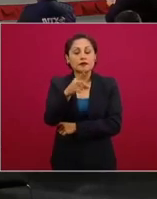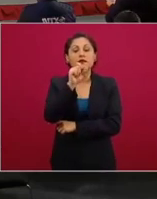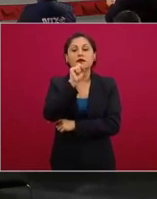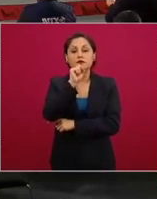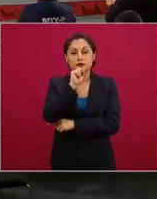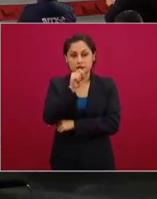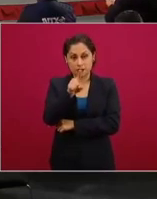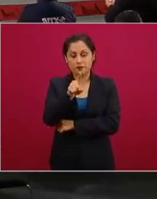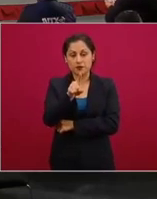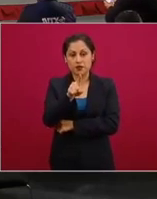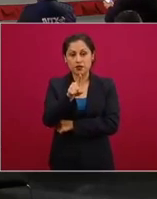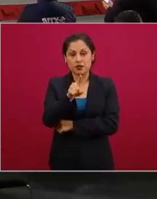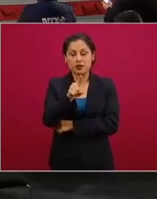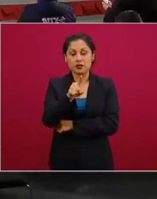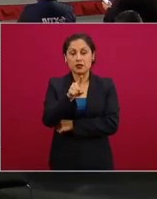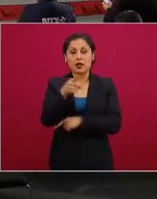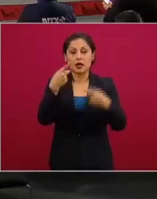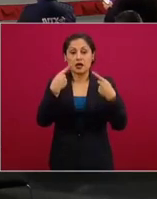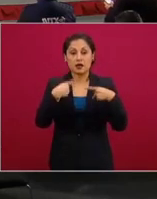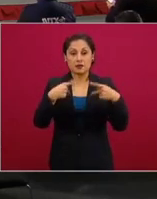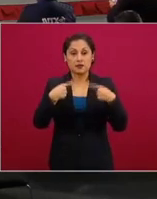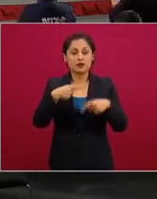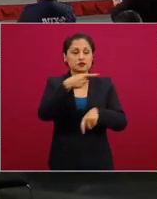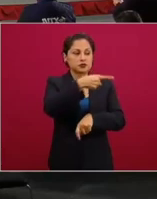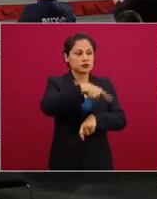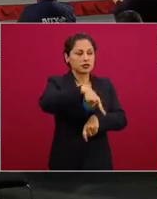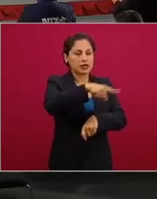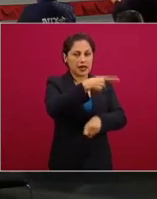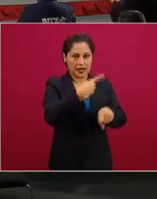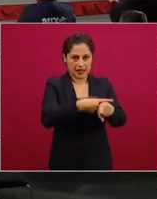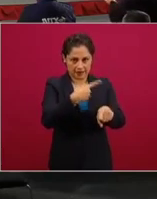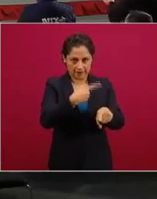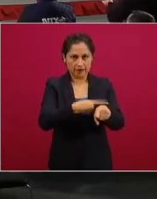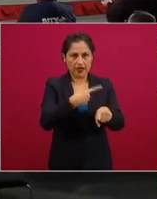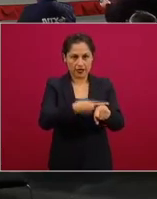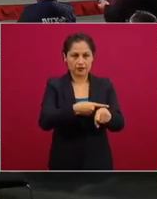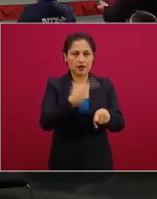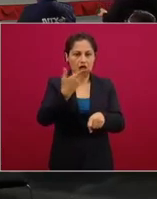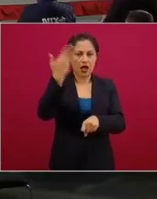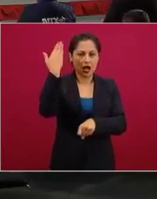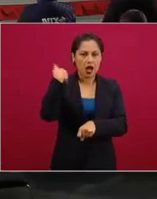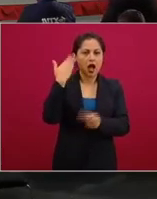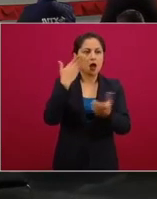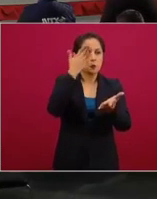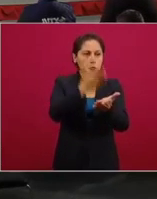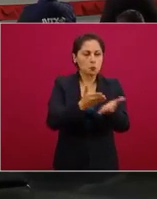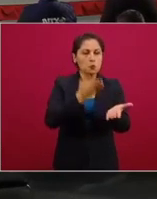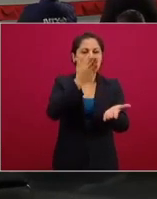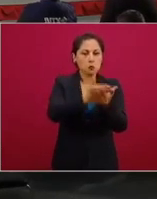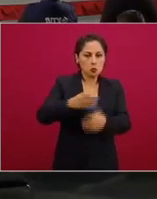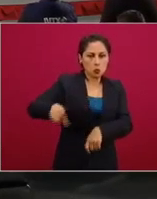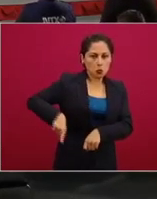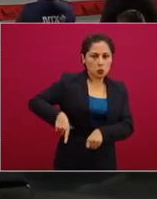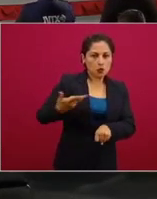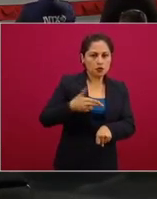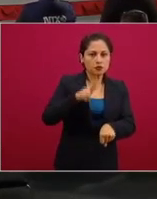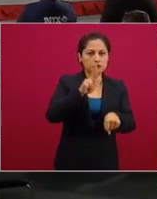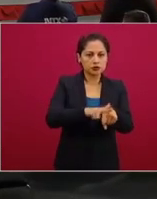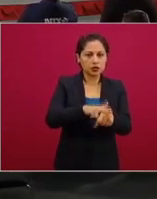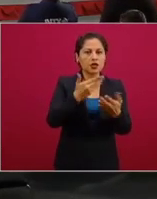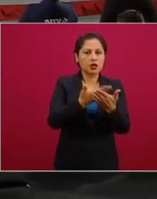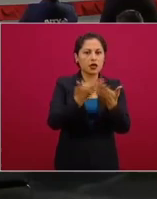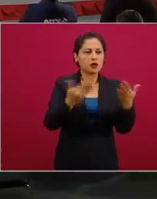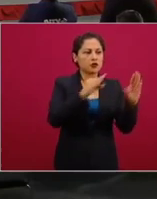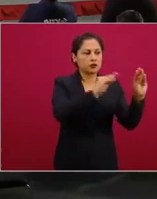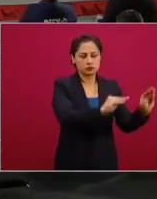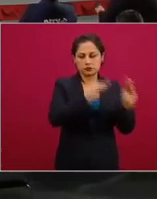habrían sido atendidas en las instituciones públicas, ahora que lo serán en las privadas, será gratuita para el beneficiario,